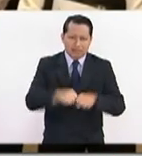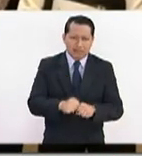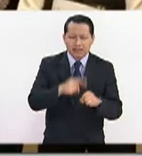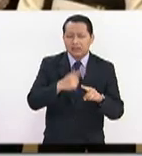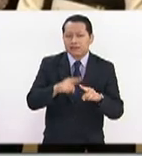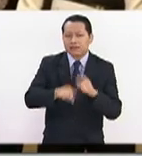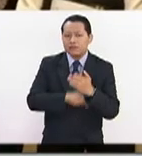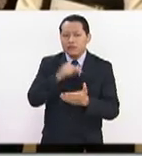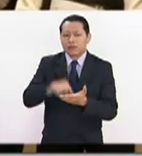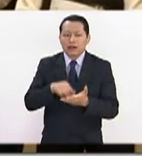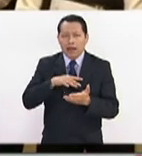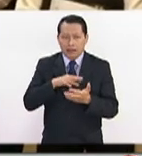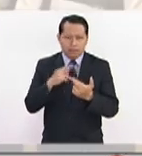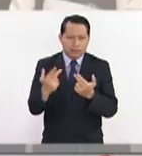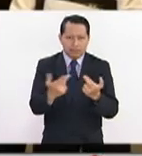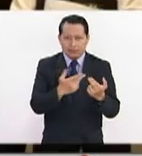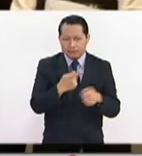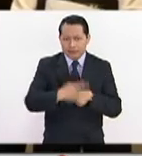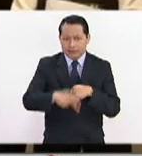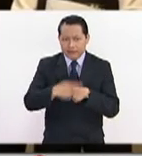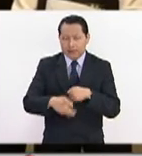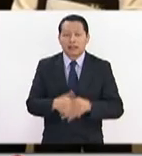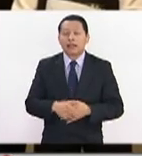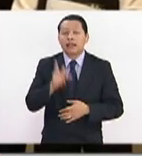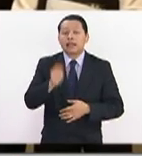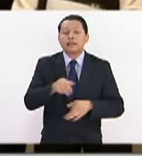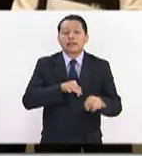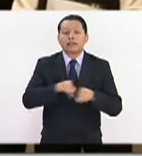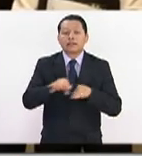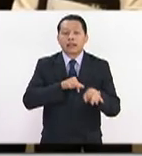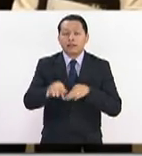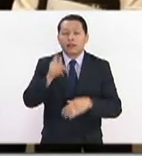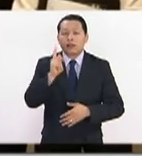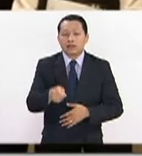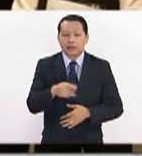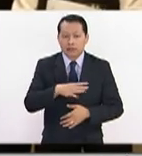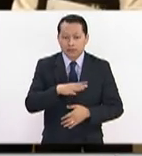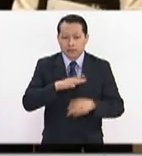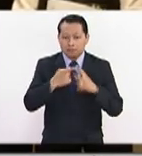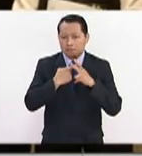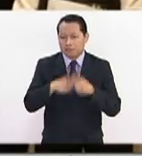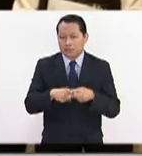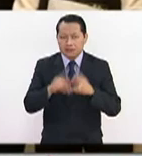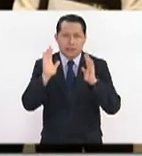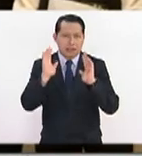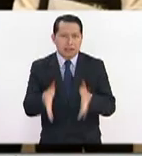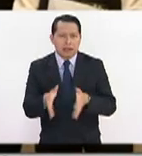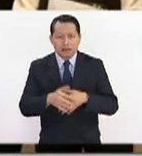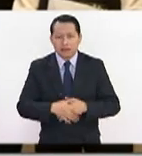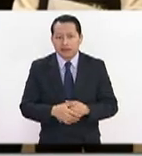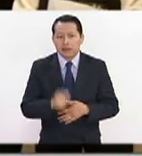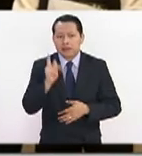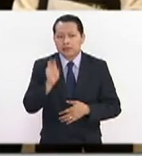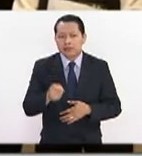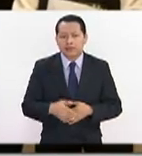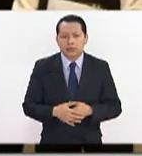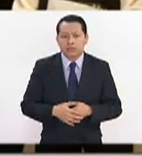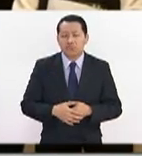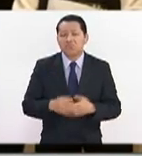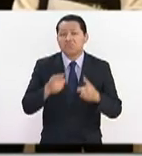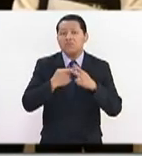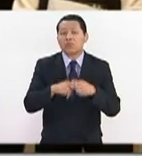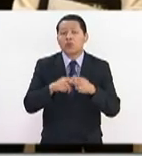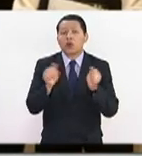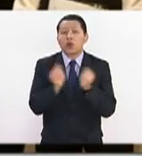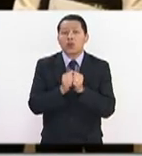zonas de riesgo de la Ciudad de México. Es un trabajo que se va a comenzar ya, es decir, comenzamos con